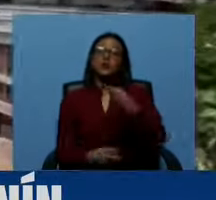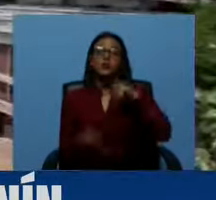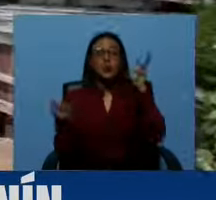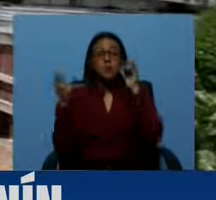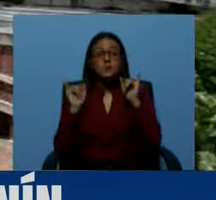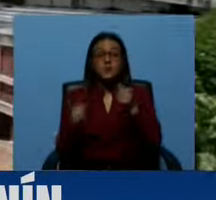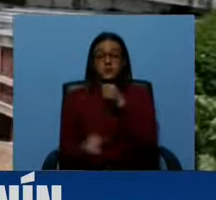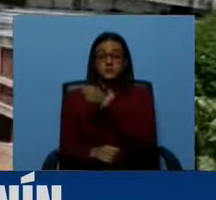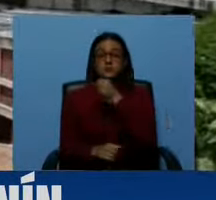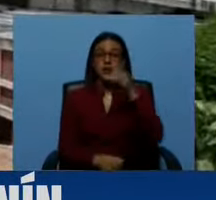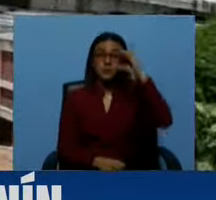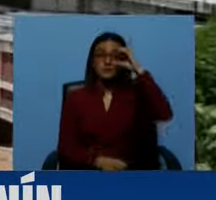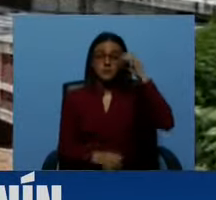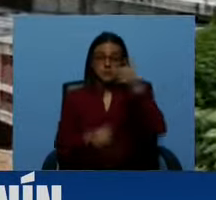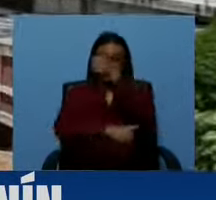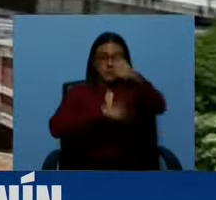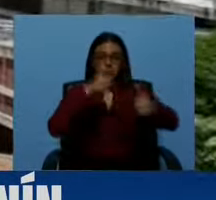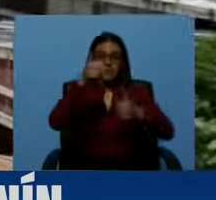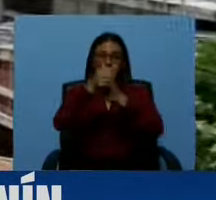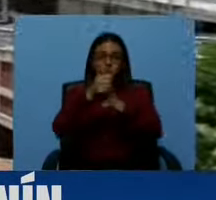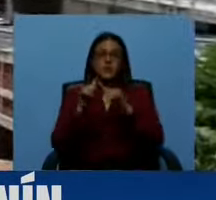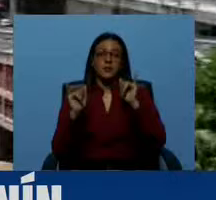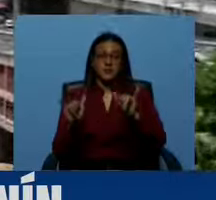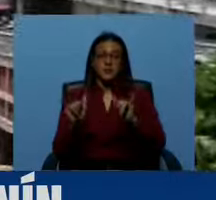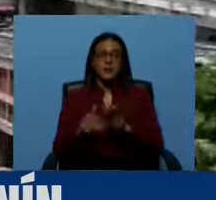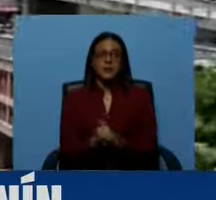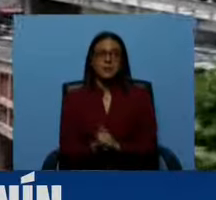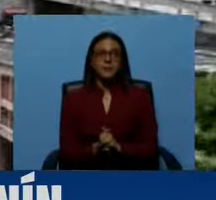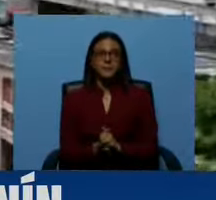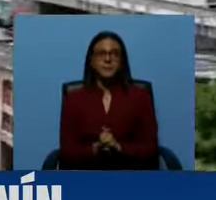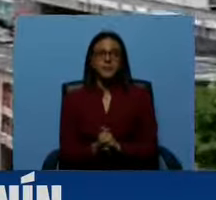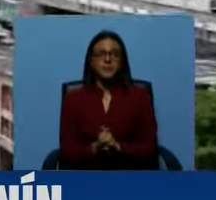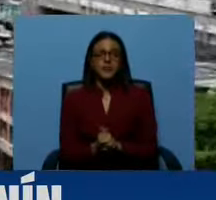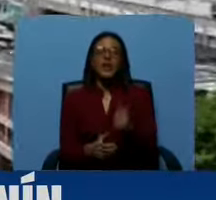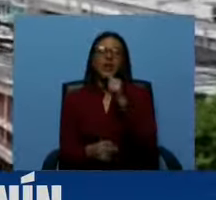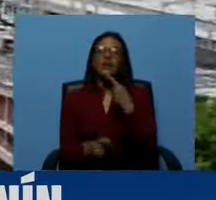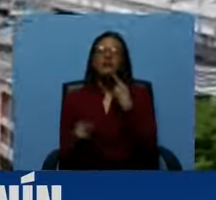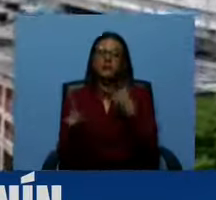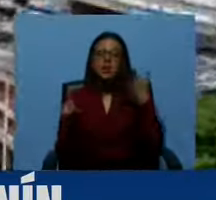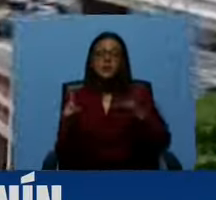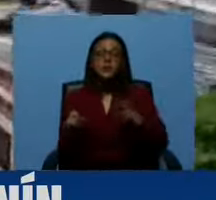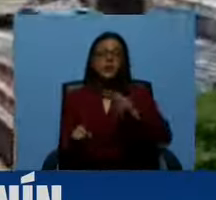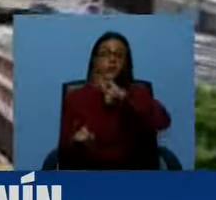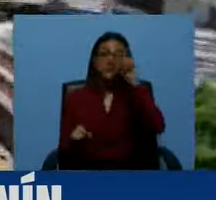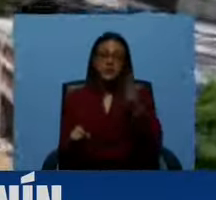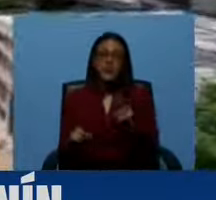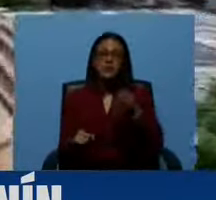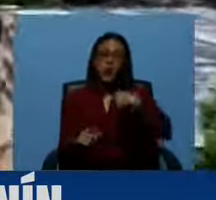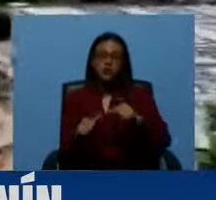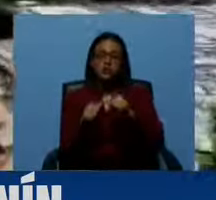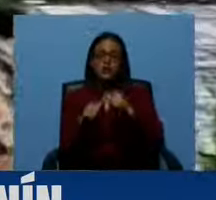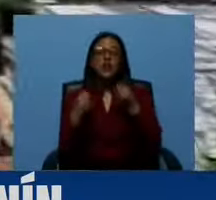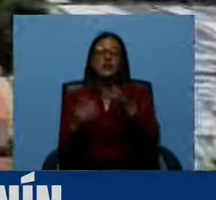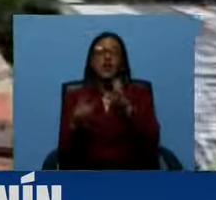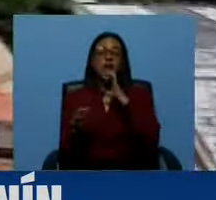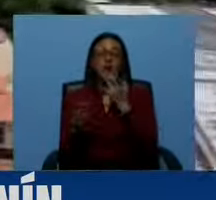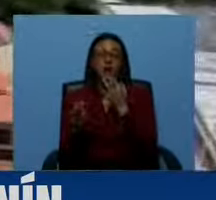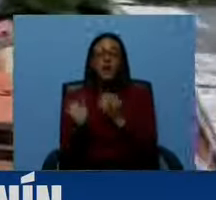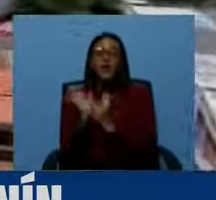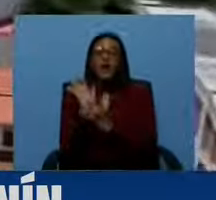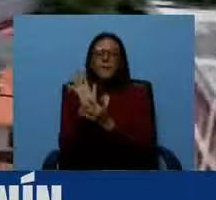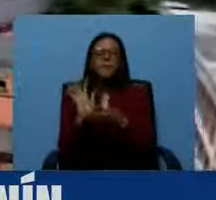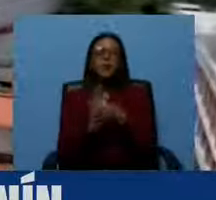declaraciones de la vicepresidenta ejecutiva de la República, doctora Delcy Rodríguez, quien destacaba que Venezuela continúa dando ejemplo al mundo, ejemplo